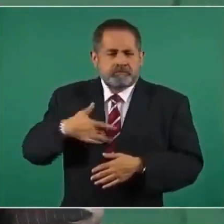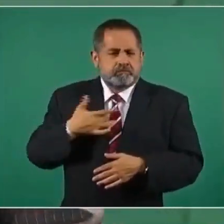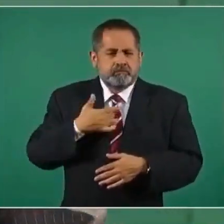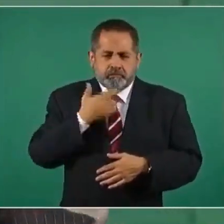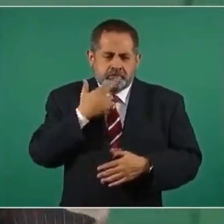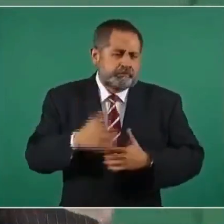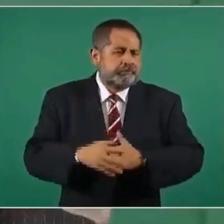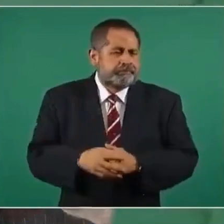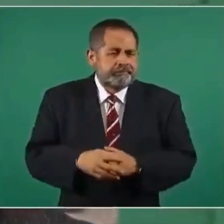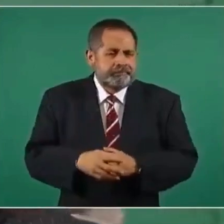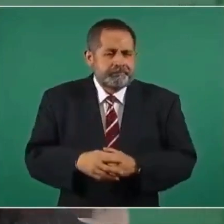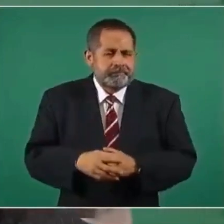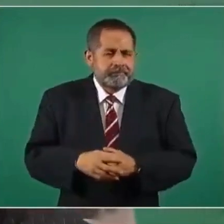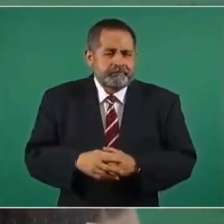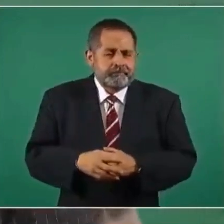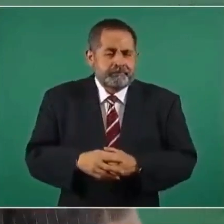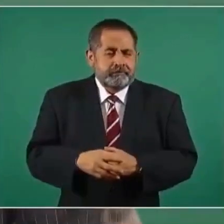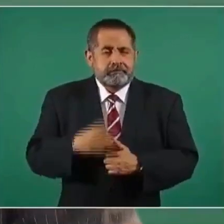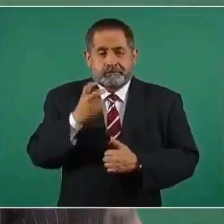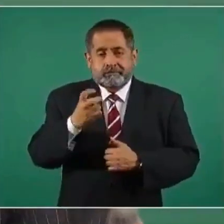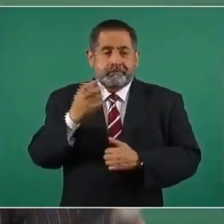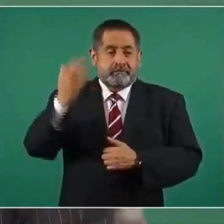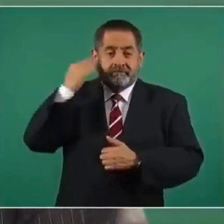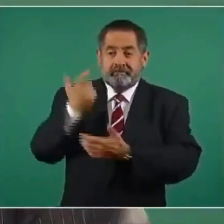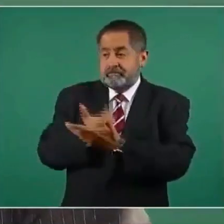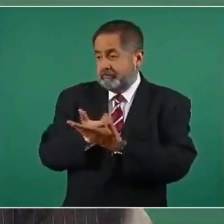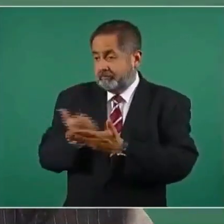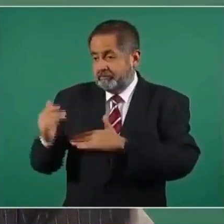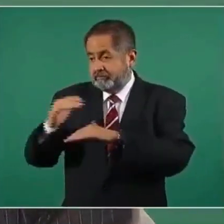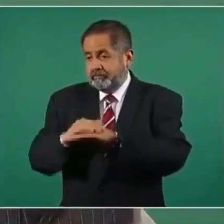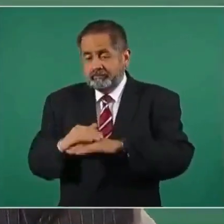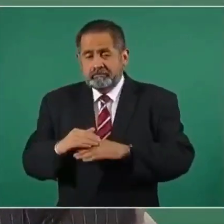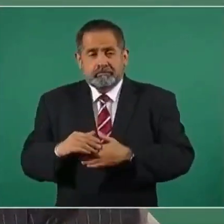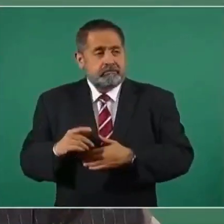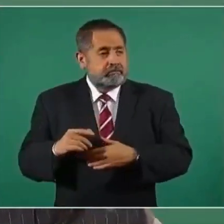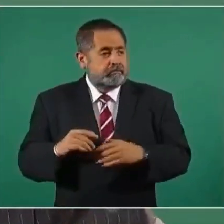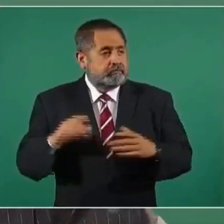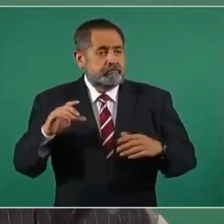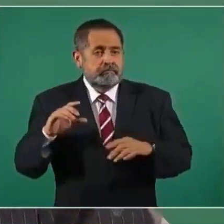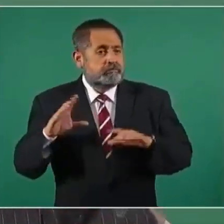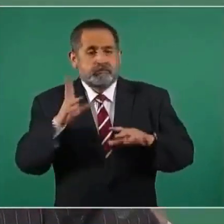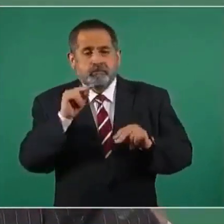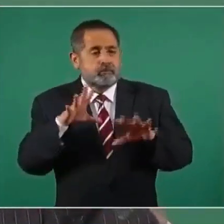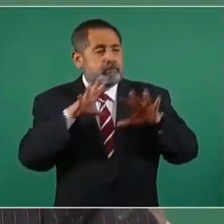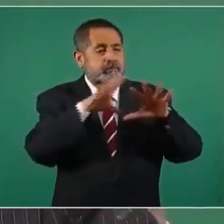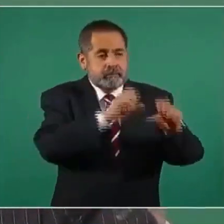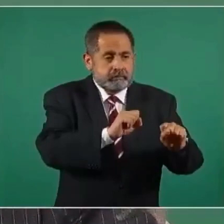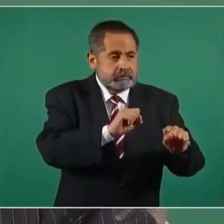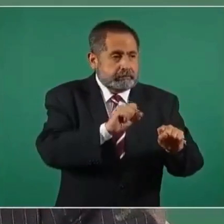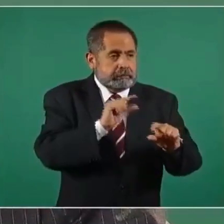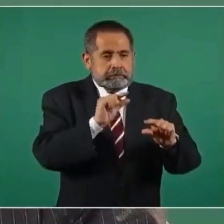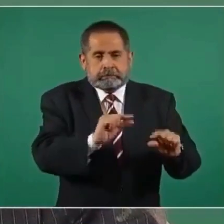Entonces, el salario perdió muchísimo y todas las prestaciones.